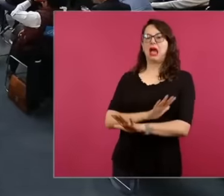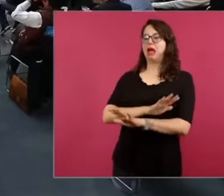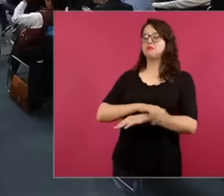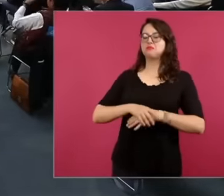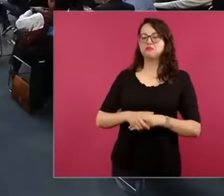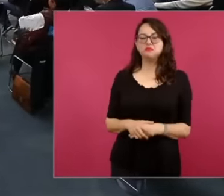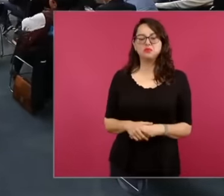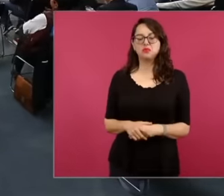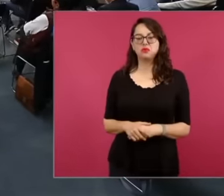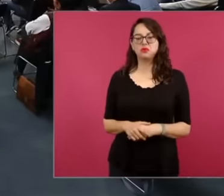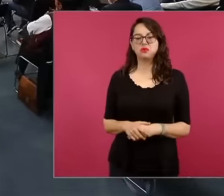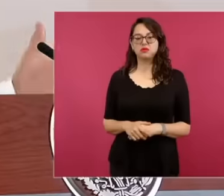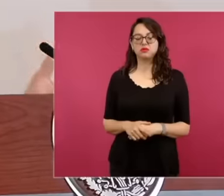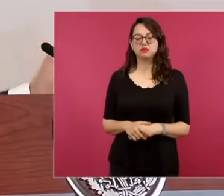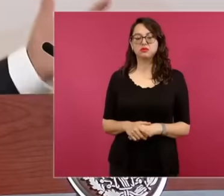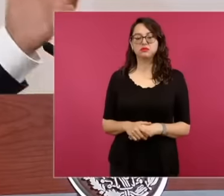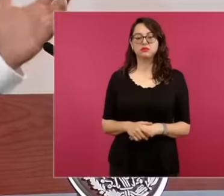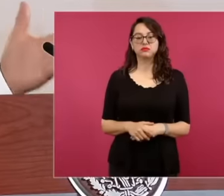Y